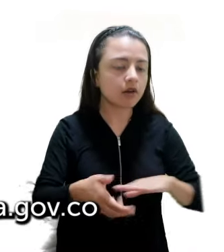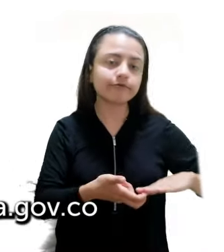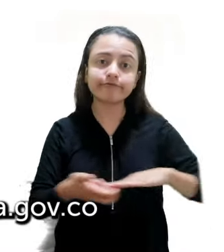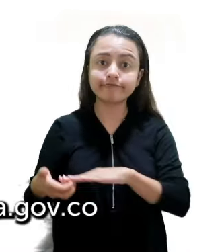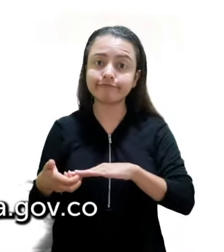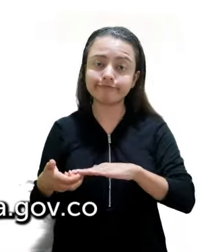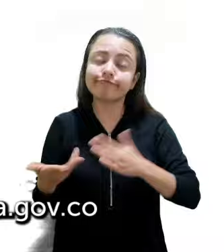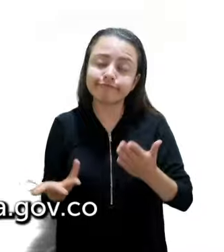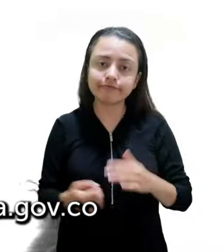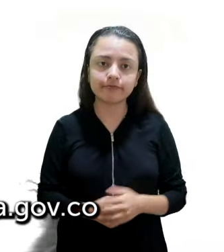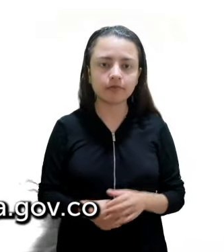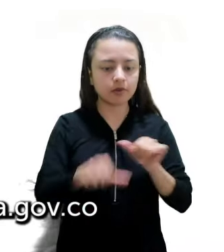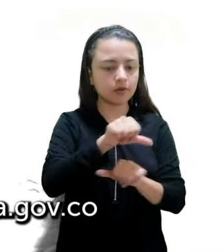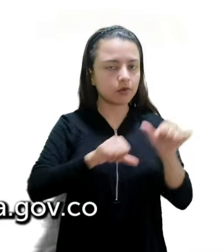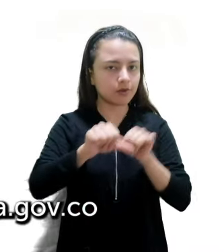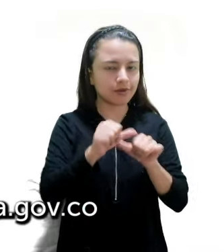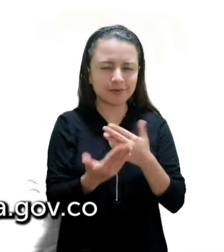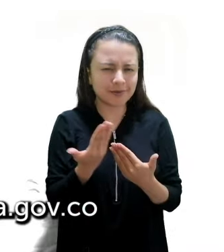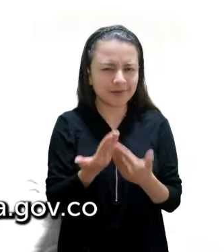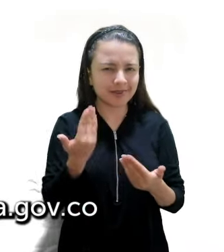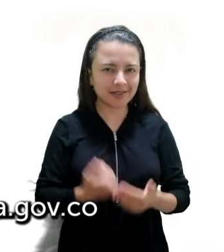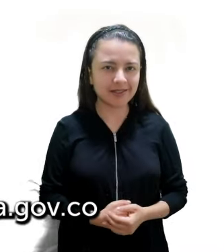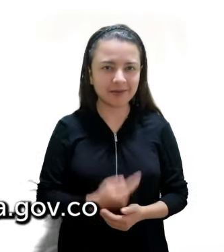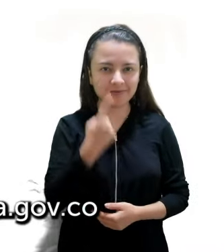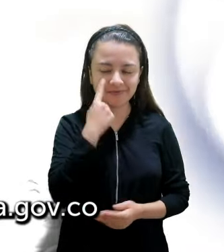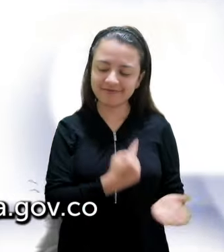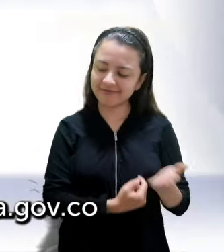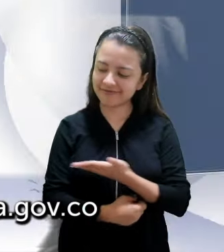hacer el proceso es muy fácil. Ingresas a